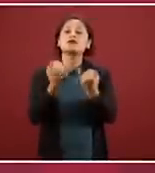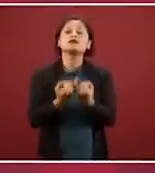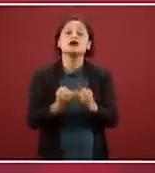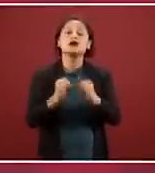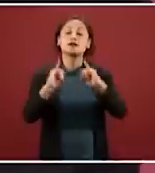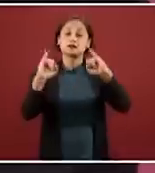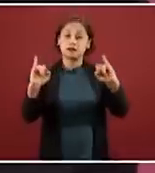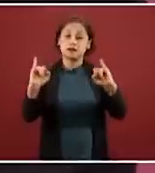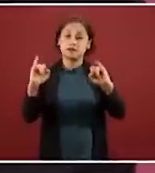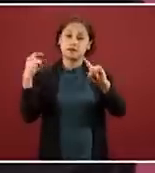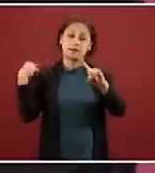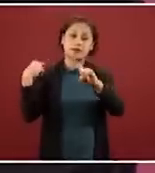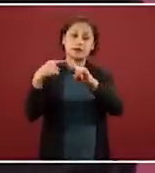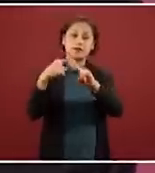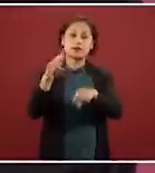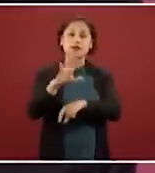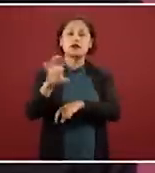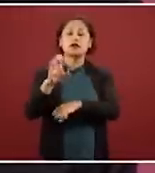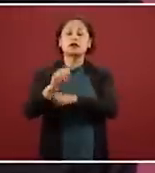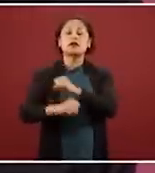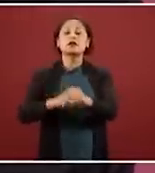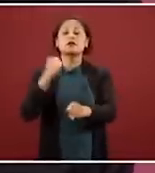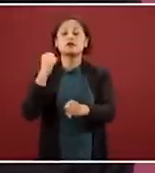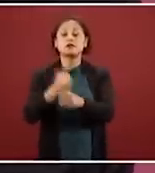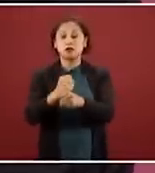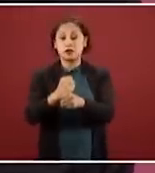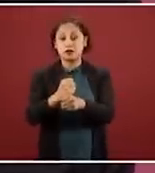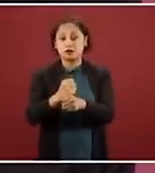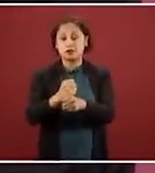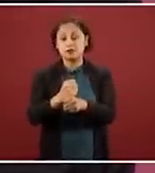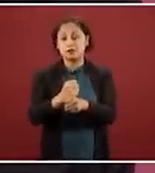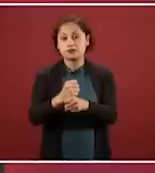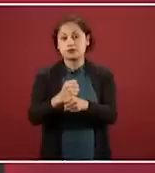independencia, 500 años de dominación,